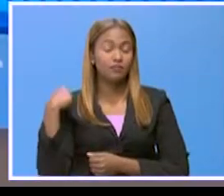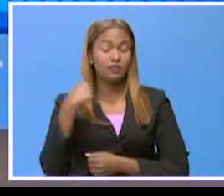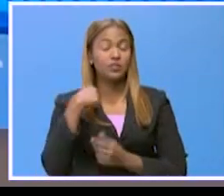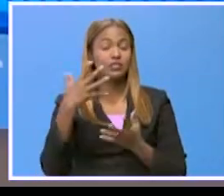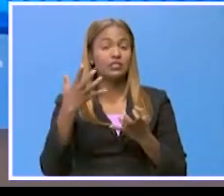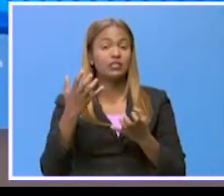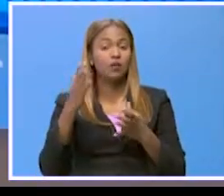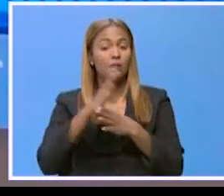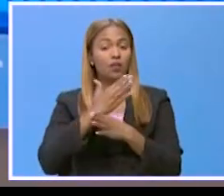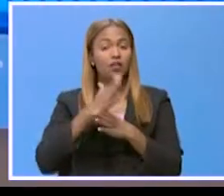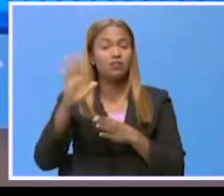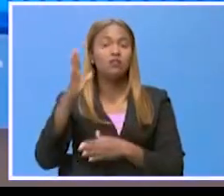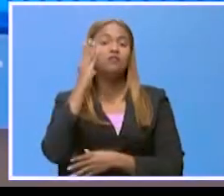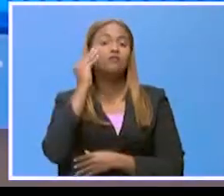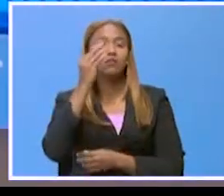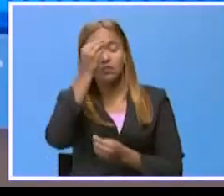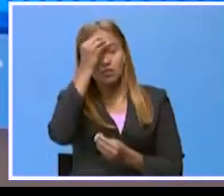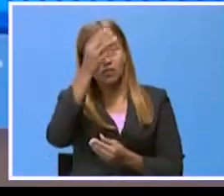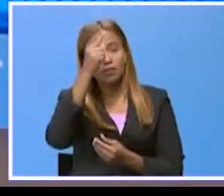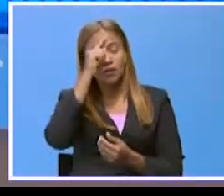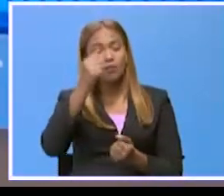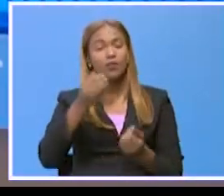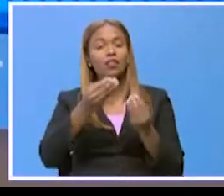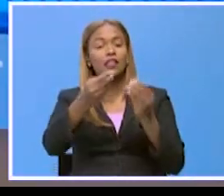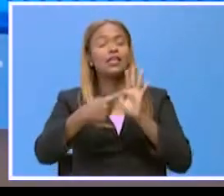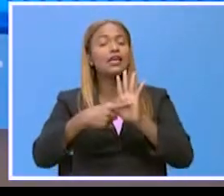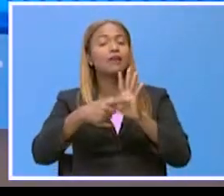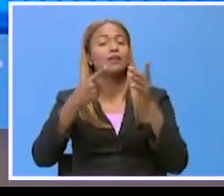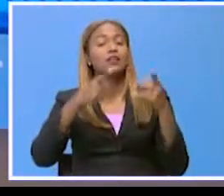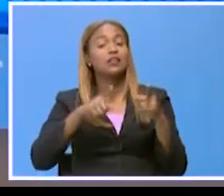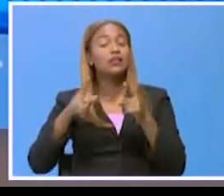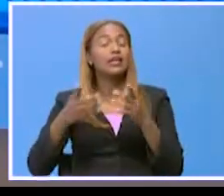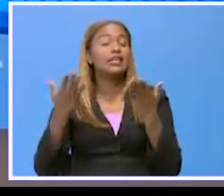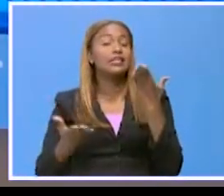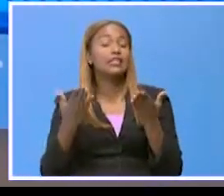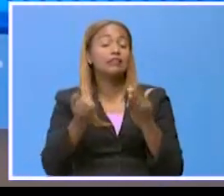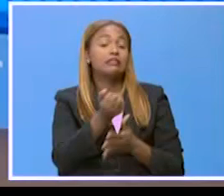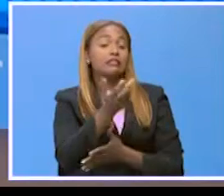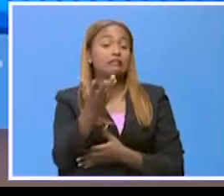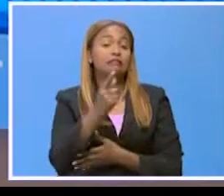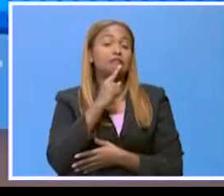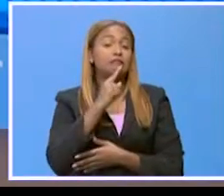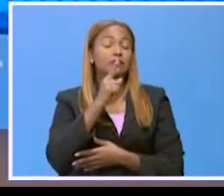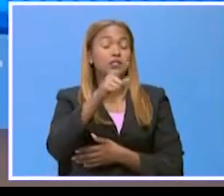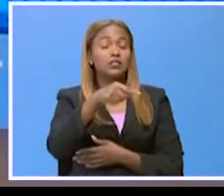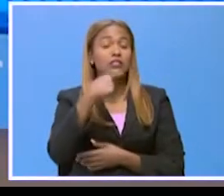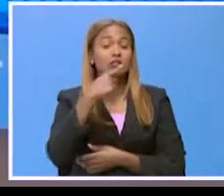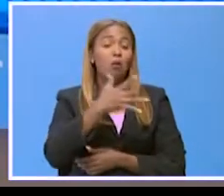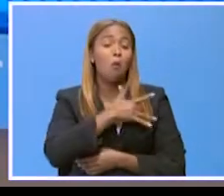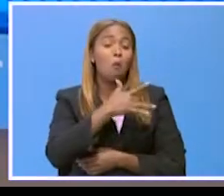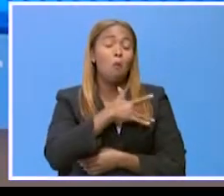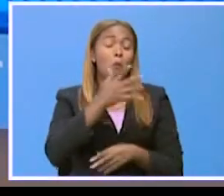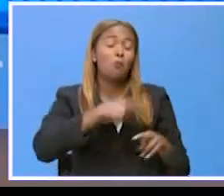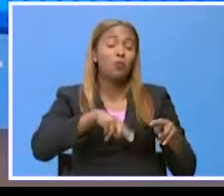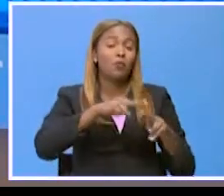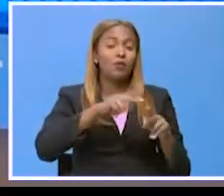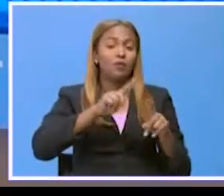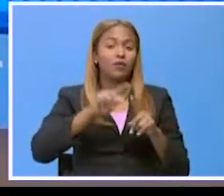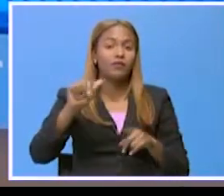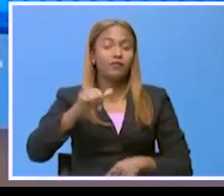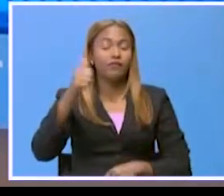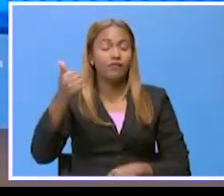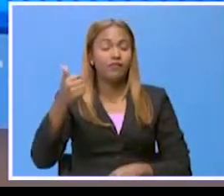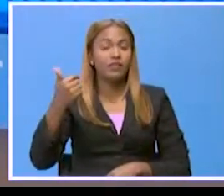quisimos compartir su testimonio para llevar el ejemplo de lo que pudiera suceder algunos simplemente le da sintomáticos pero otros